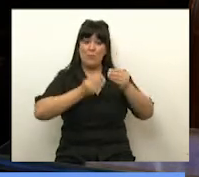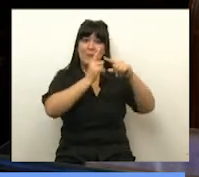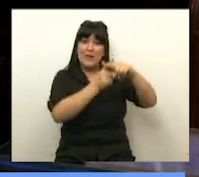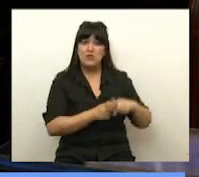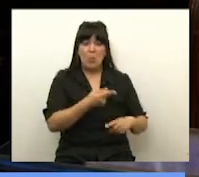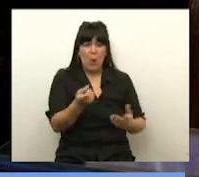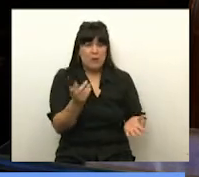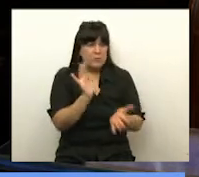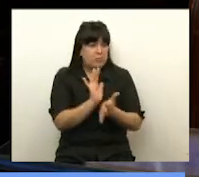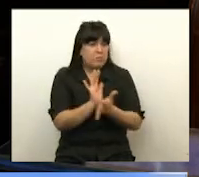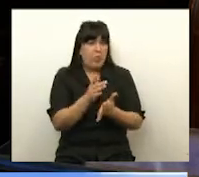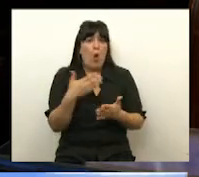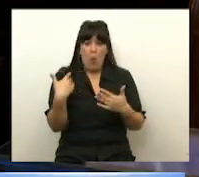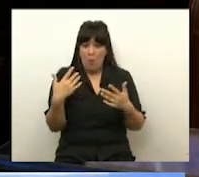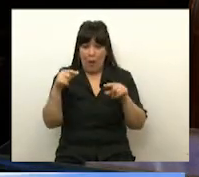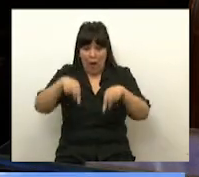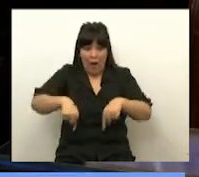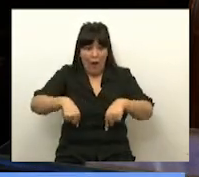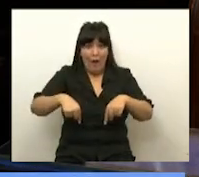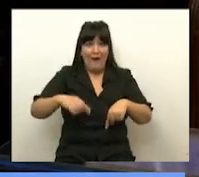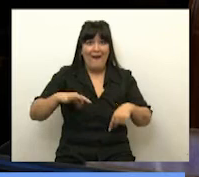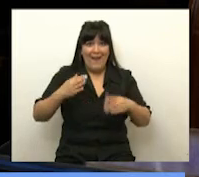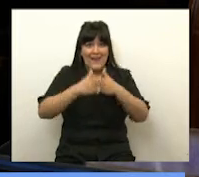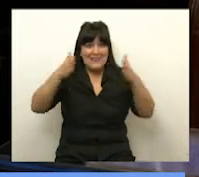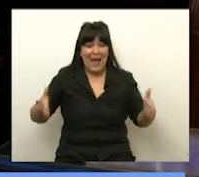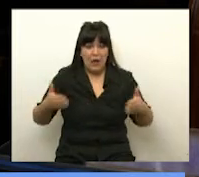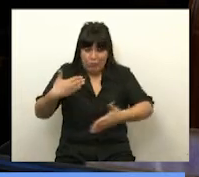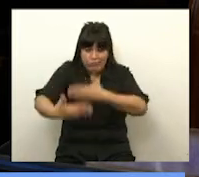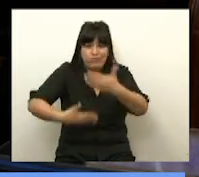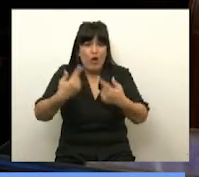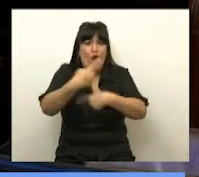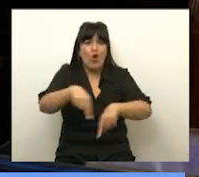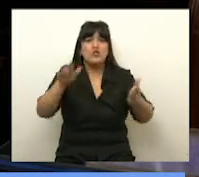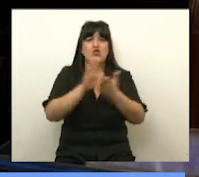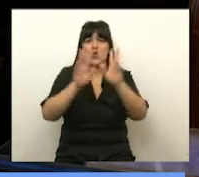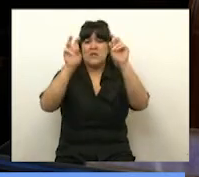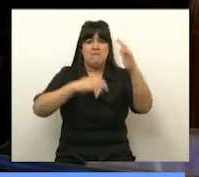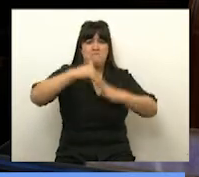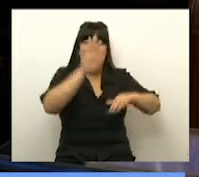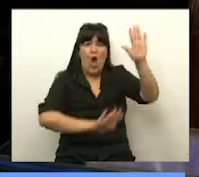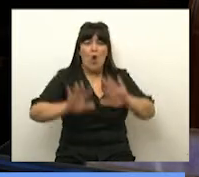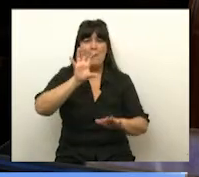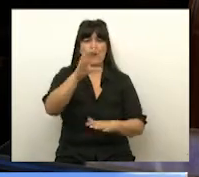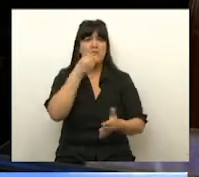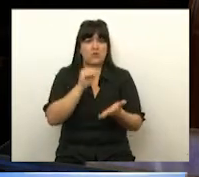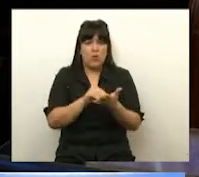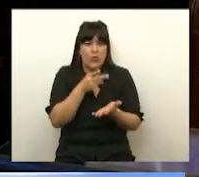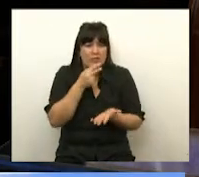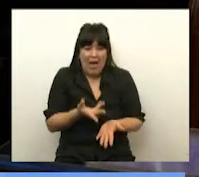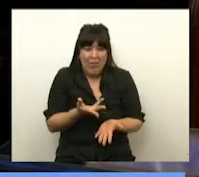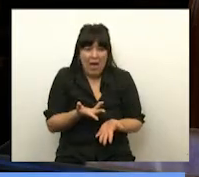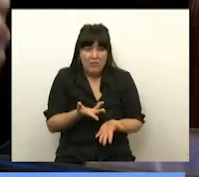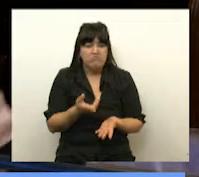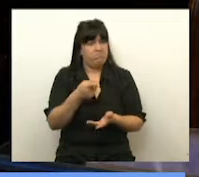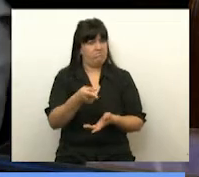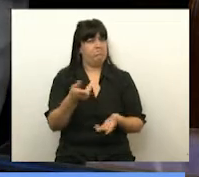nada lo que hemos podido ver ejecutado, particularmente en materias de obras públicas, en nuestra provincia del Chubut. Estamos muy